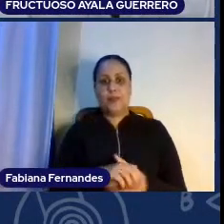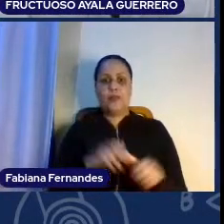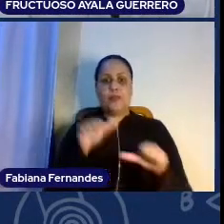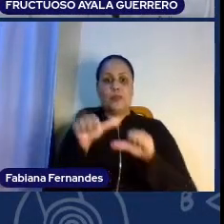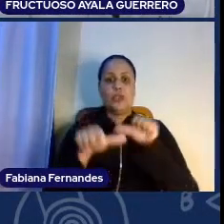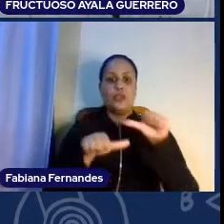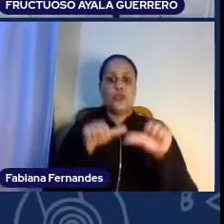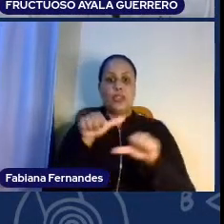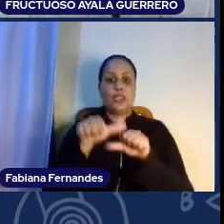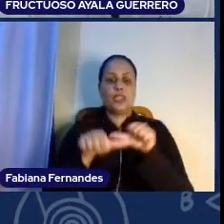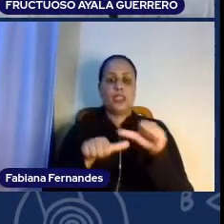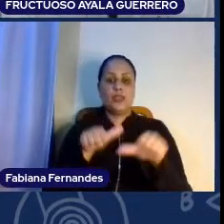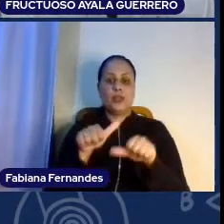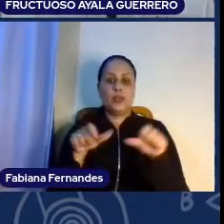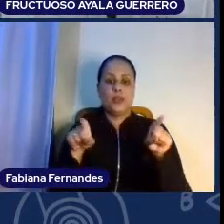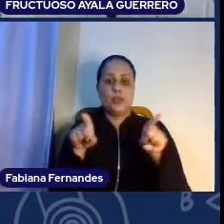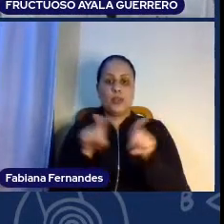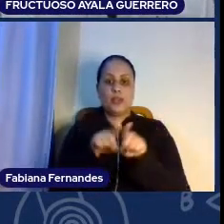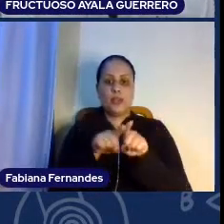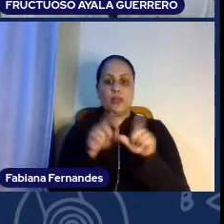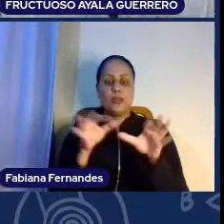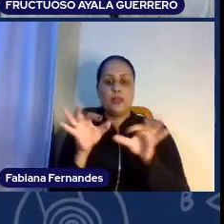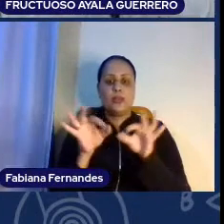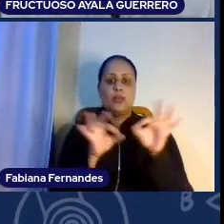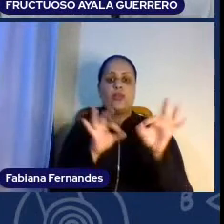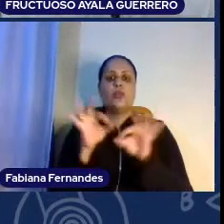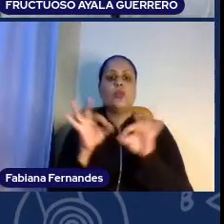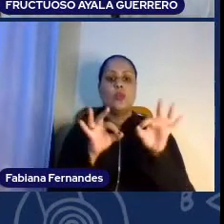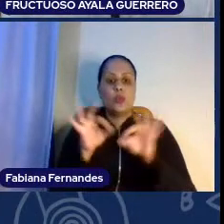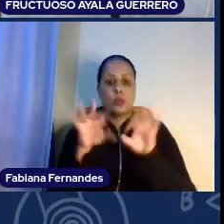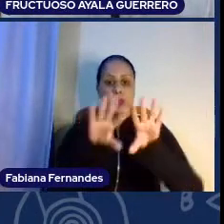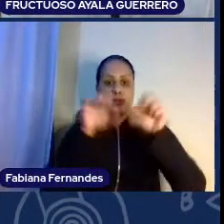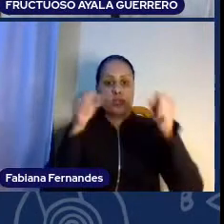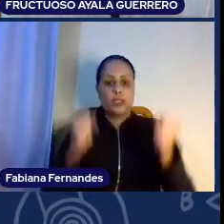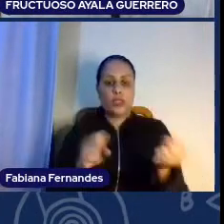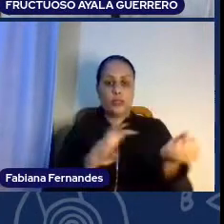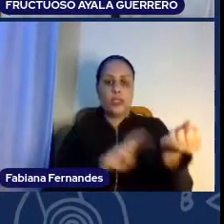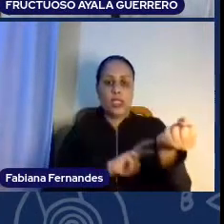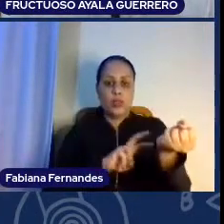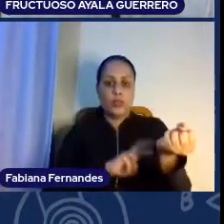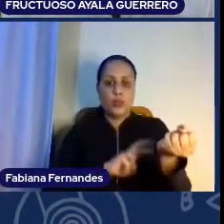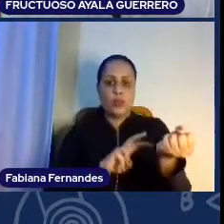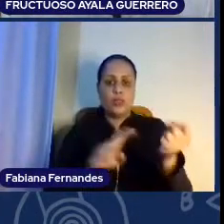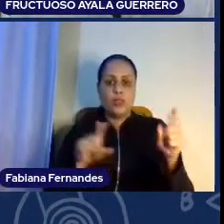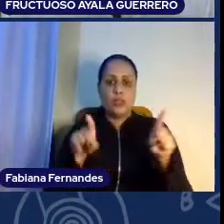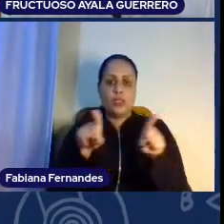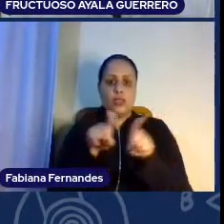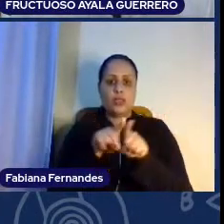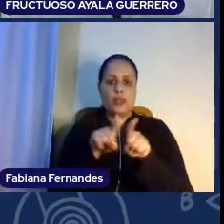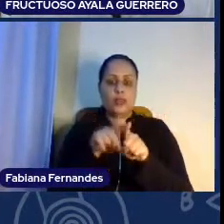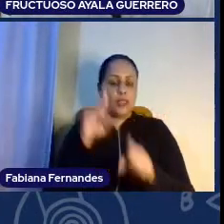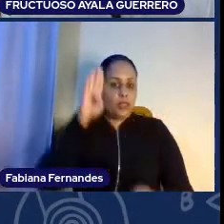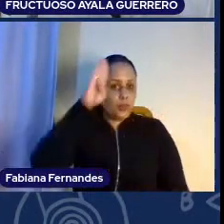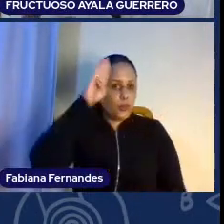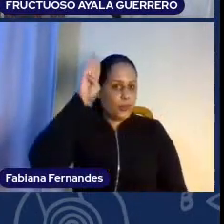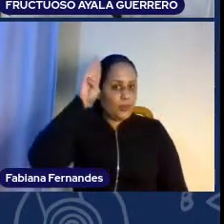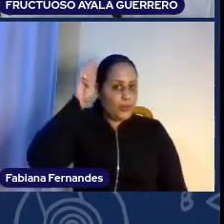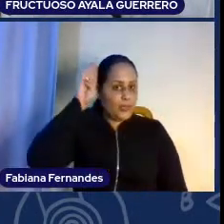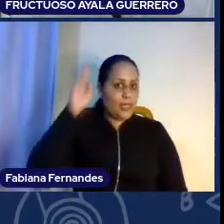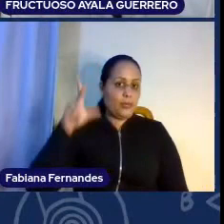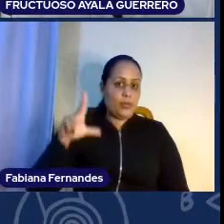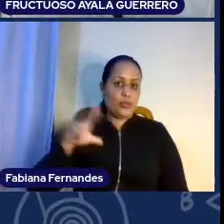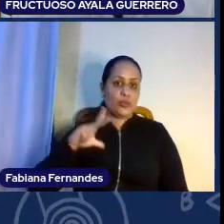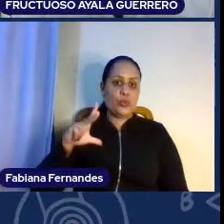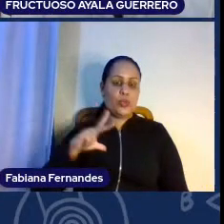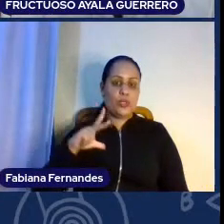modificando la organización del sistema nervioso en general y del cerebro en particular. Entonces se